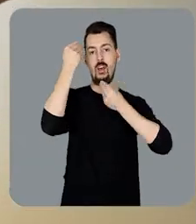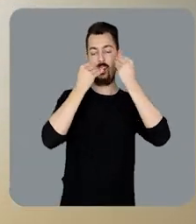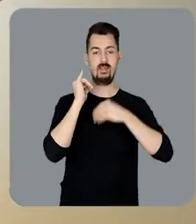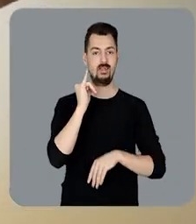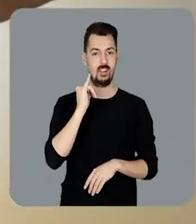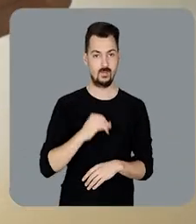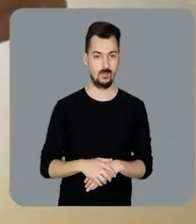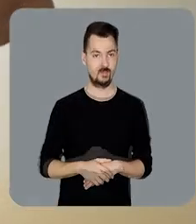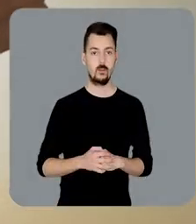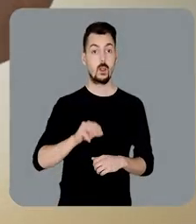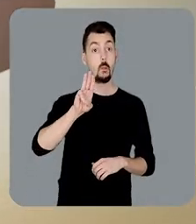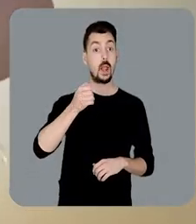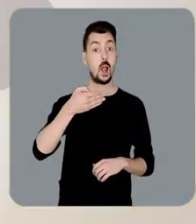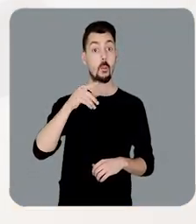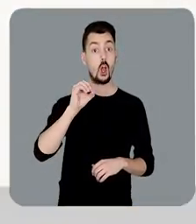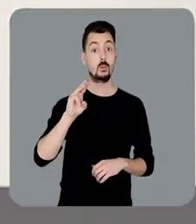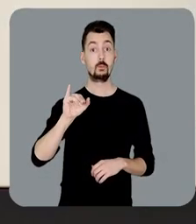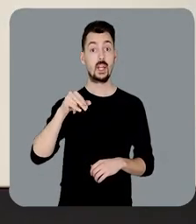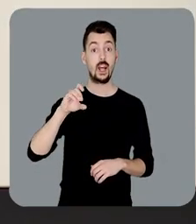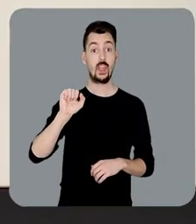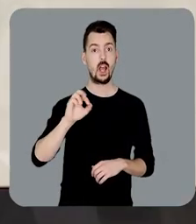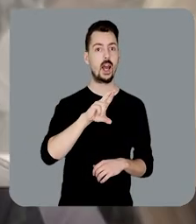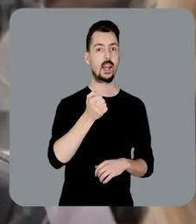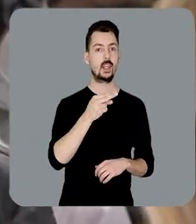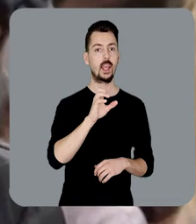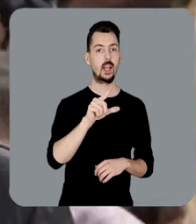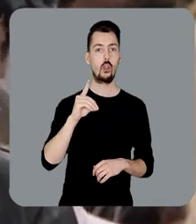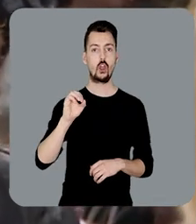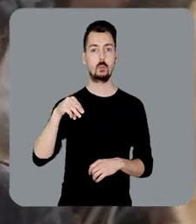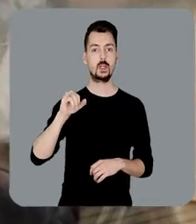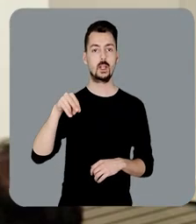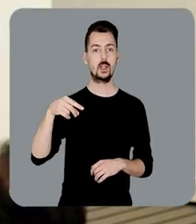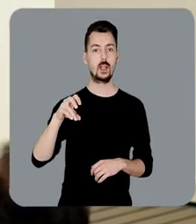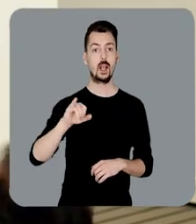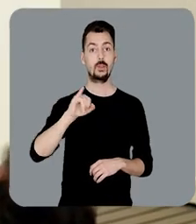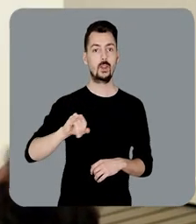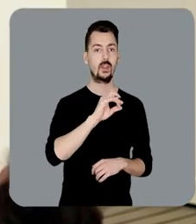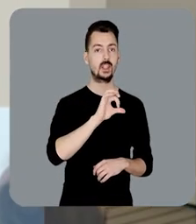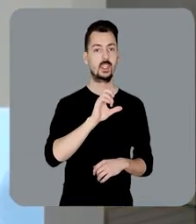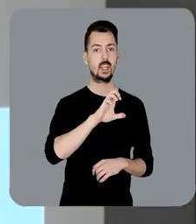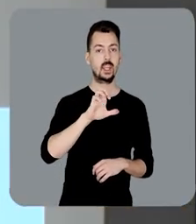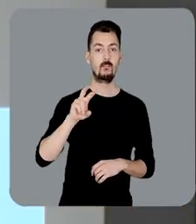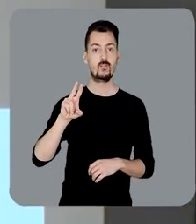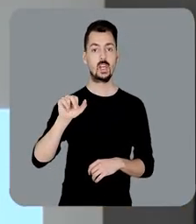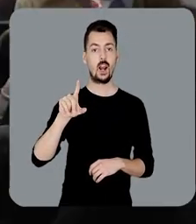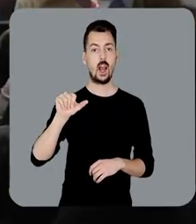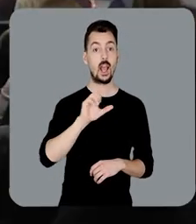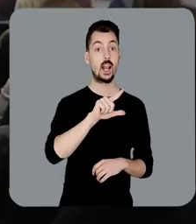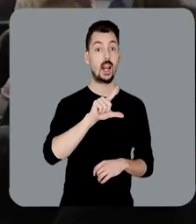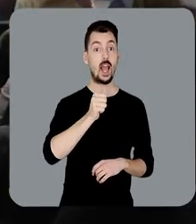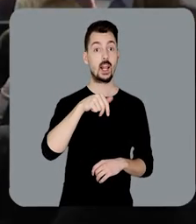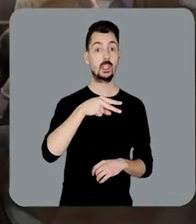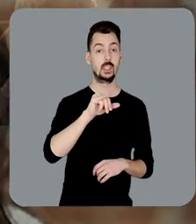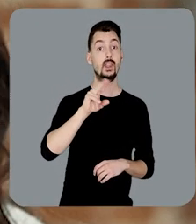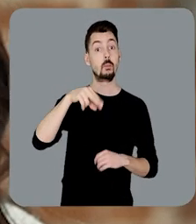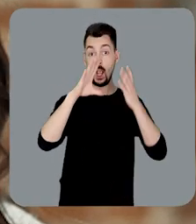reflexionar sobre nuestro día a día, ¿no? Pablo Pineda, Raquel Domínguez, Desire Vila, Juan Manuel Montilla, el Langui,